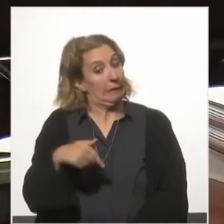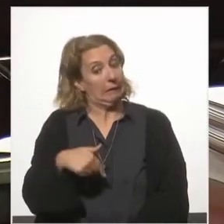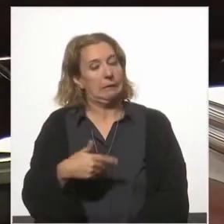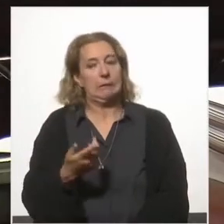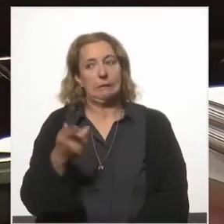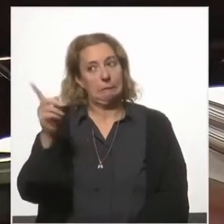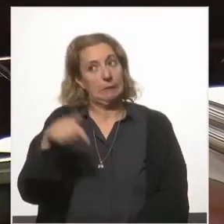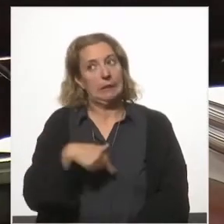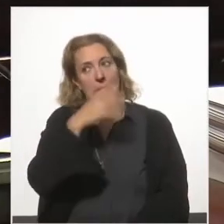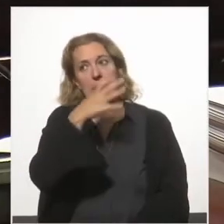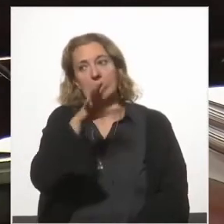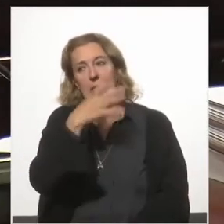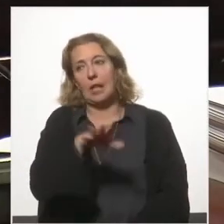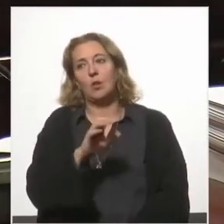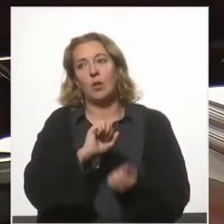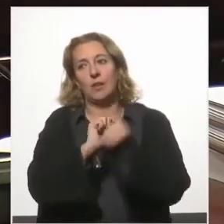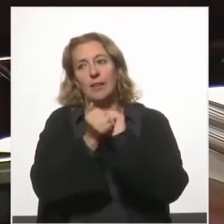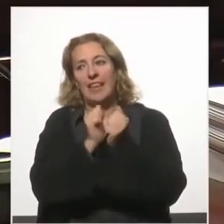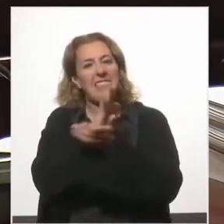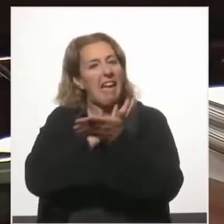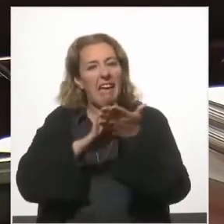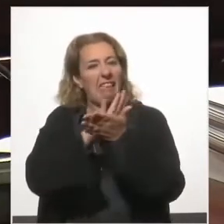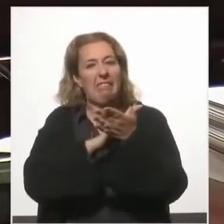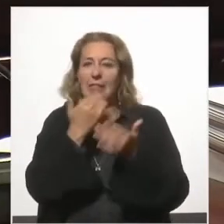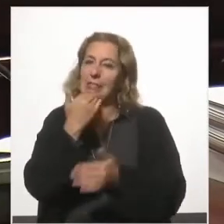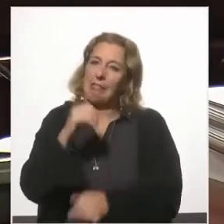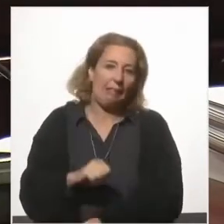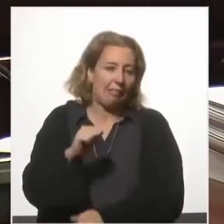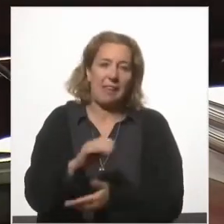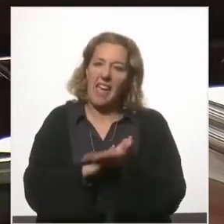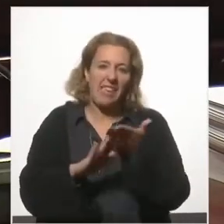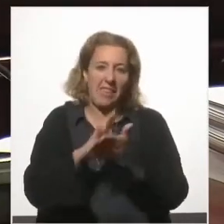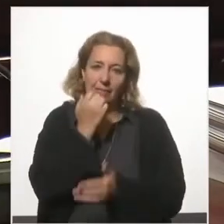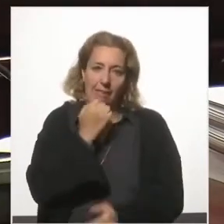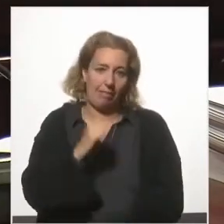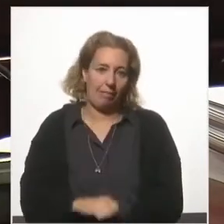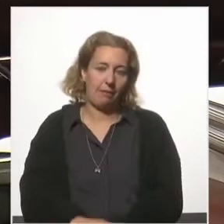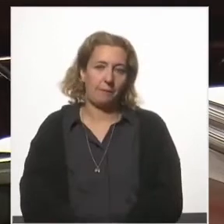Vienen gritando en un idioma que nadie entiende, que nadie entiende.